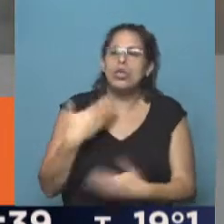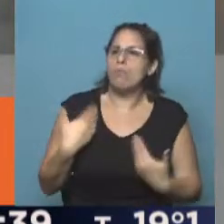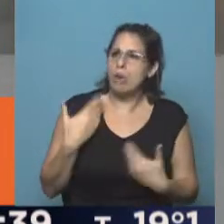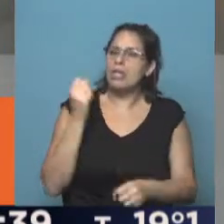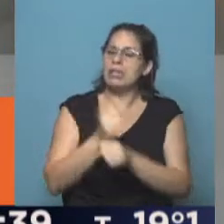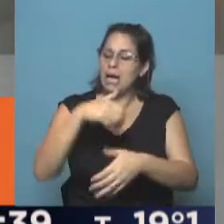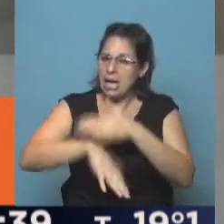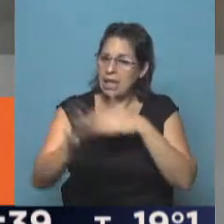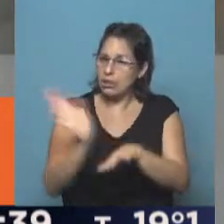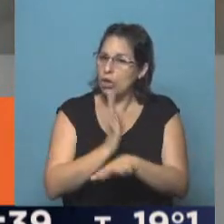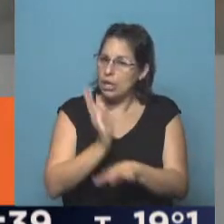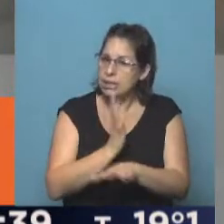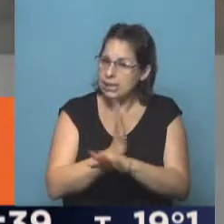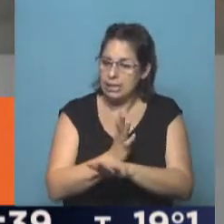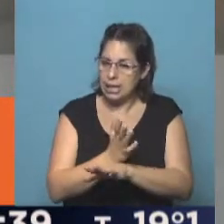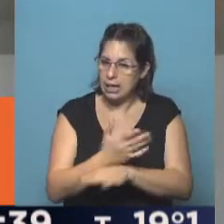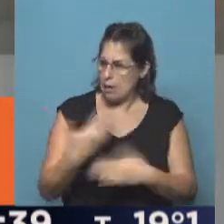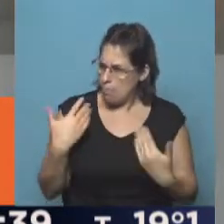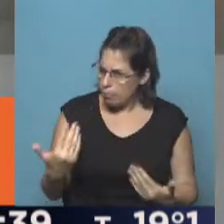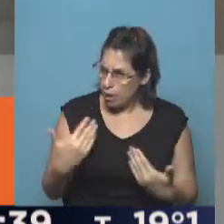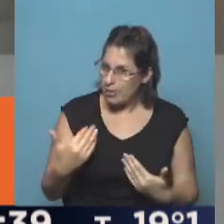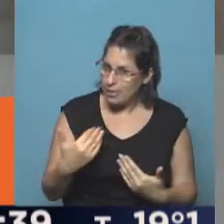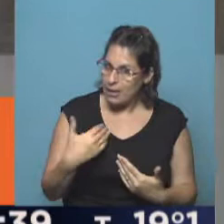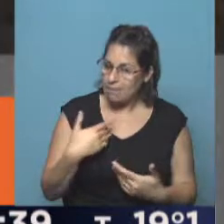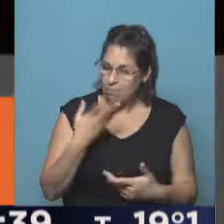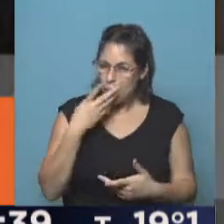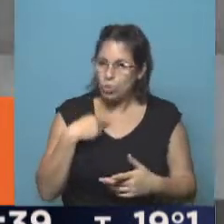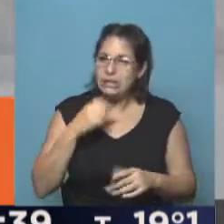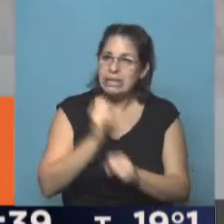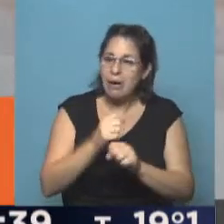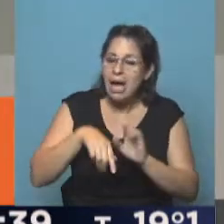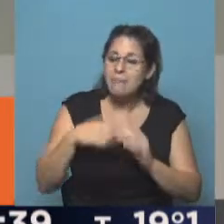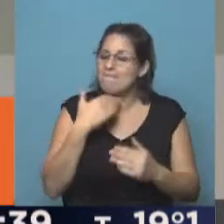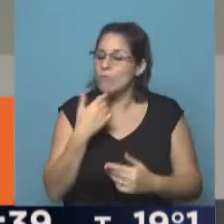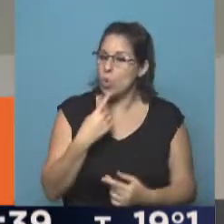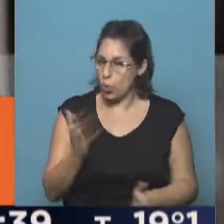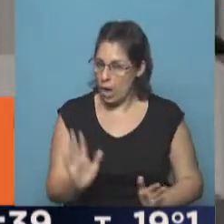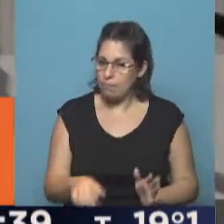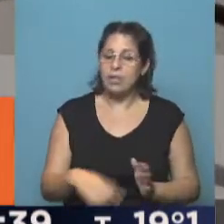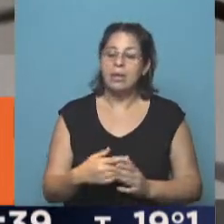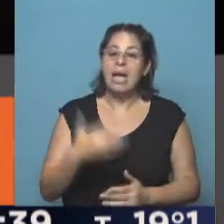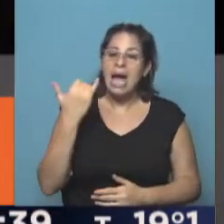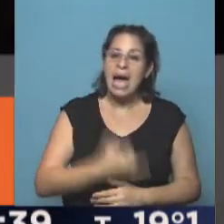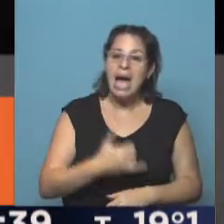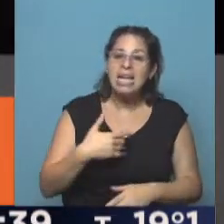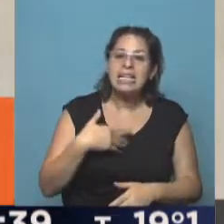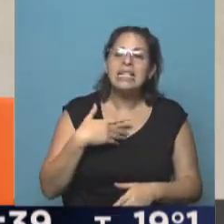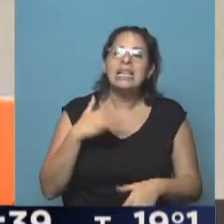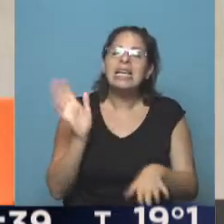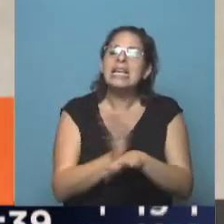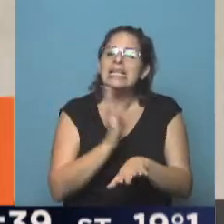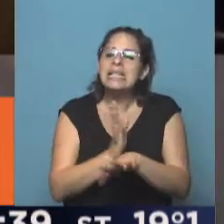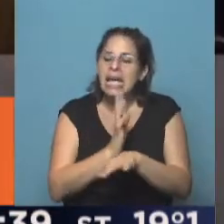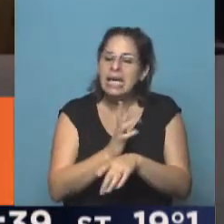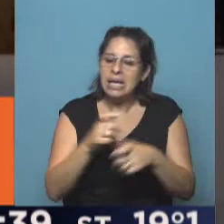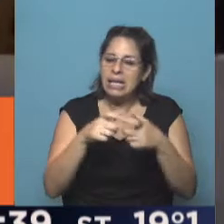con una hoja de ruta y iba a poder manejarla como a mí me gustaba, ¿no? Y bueno, hubo una escena puntual que